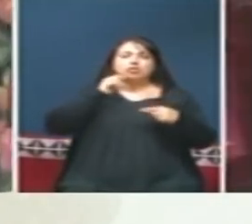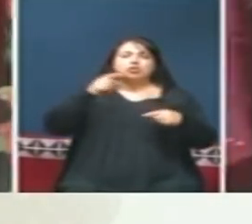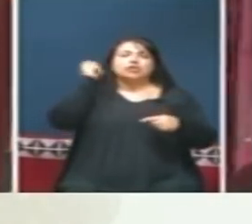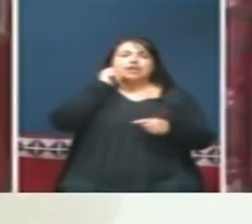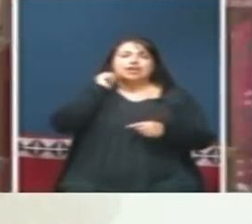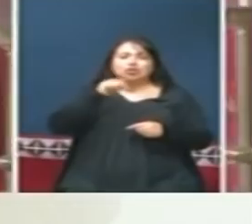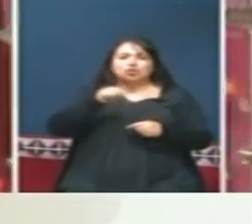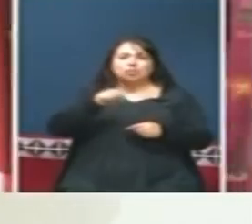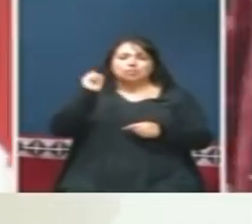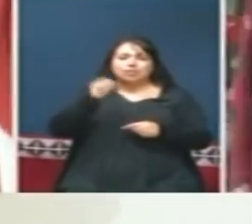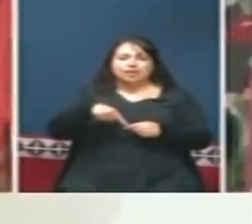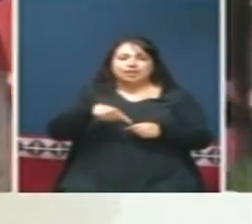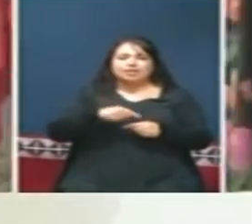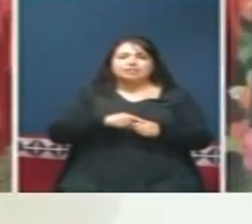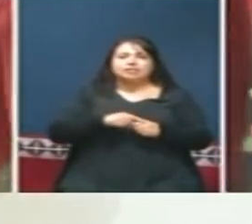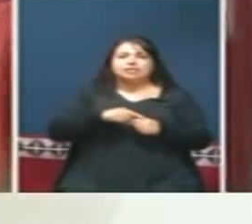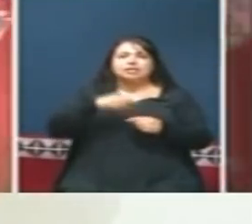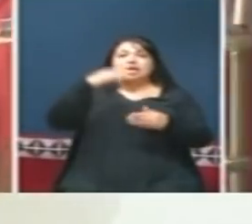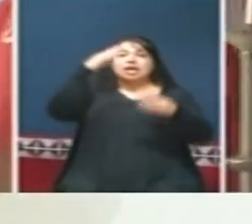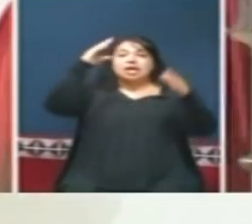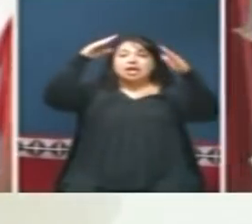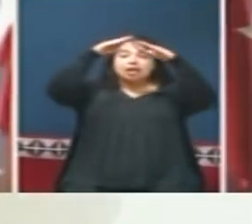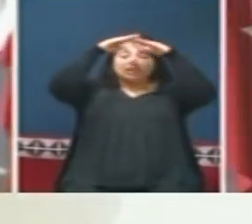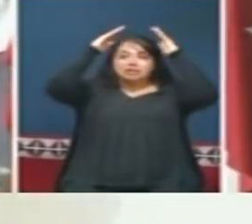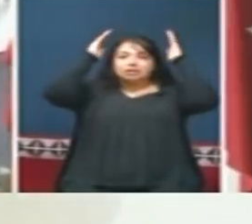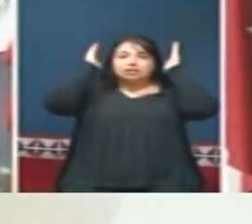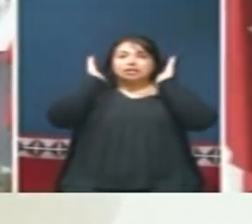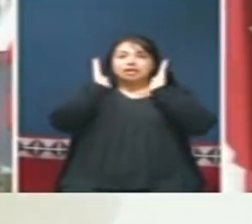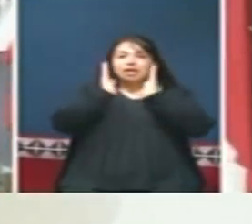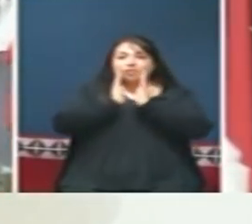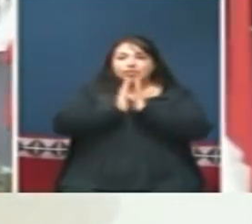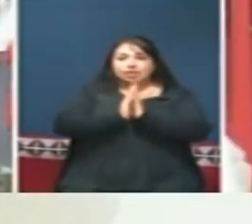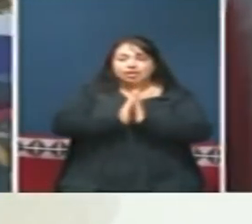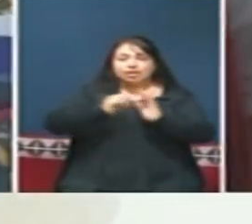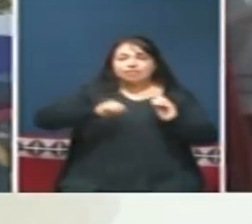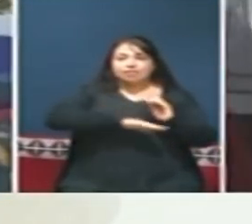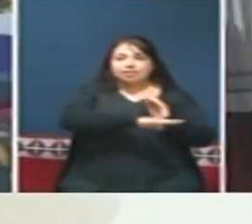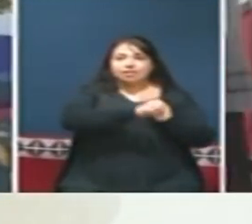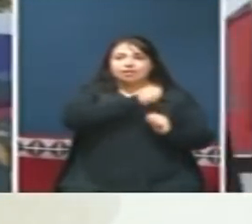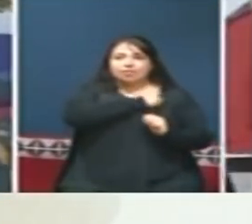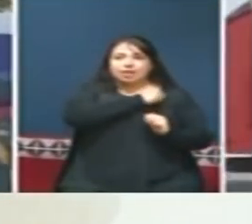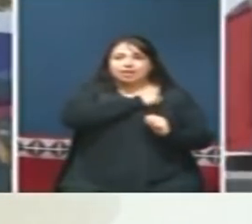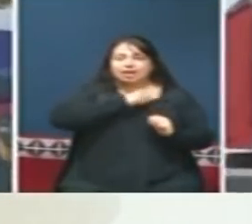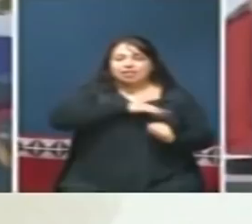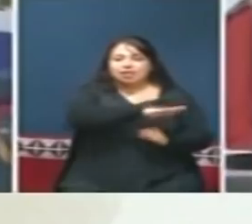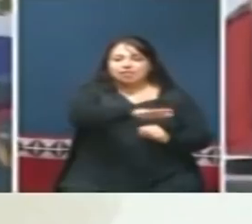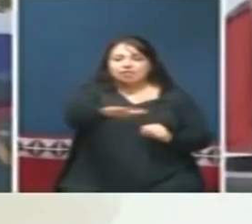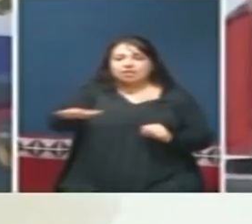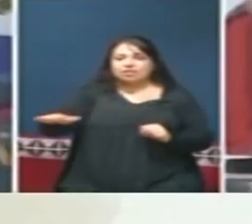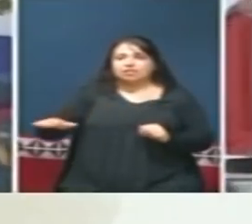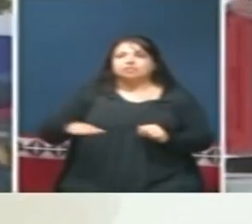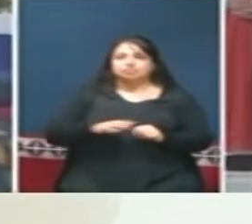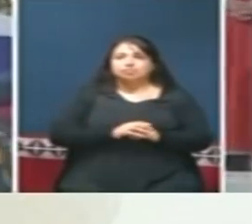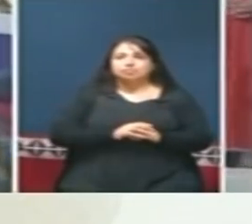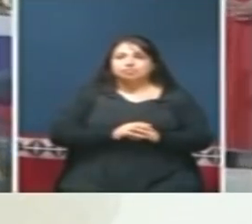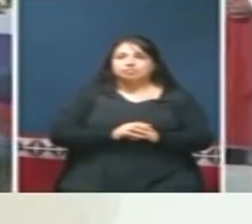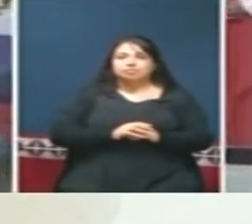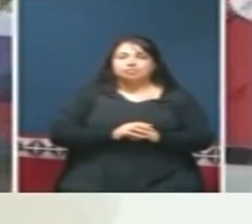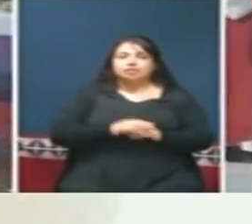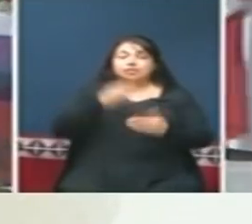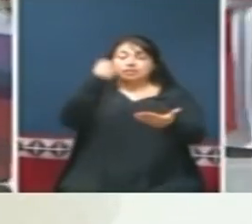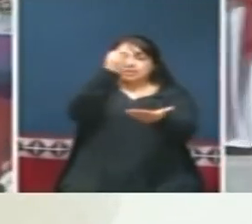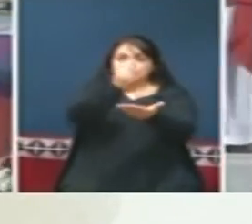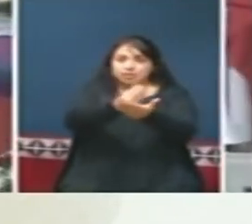La imagen de la Virgen del Valle desde Catamarca nos visita también en esta celebración. Se hace presente en